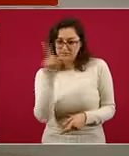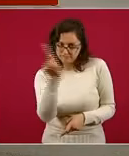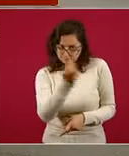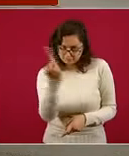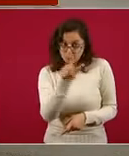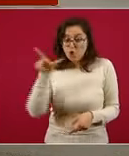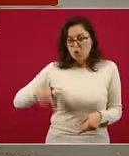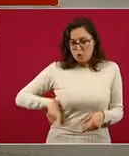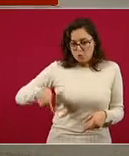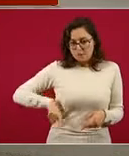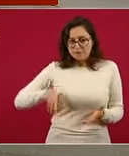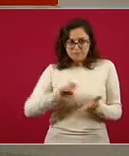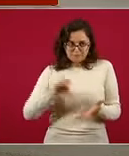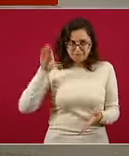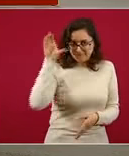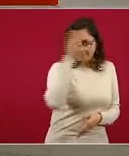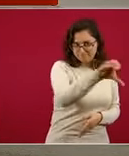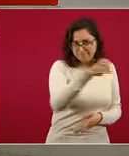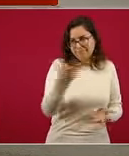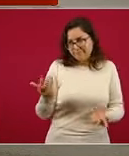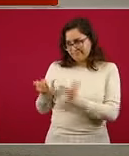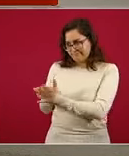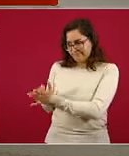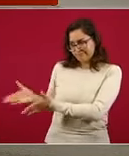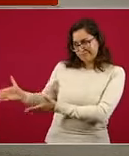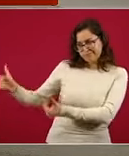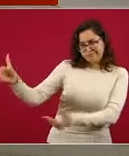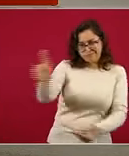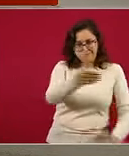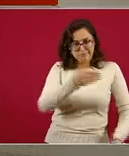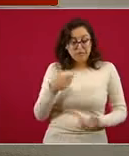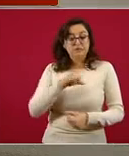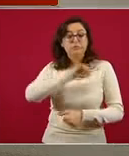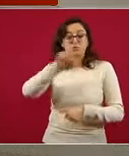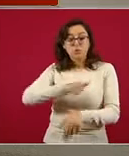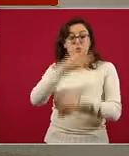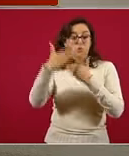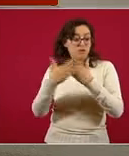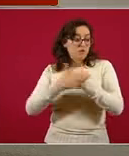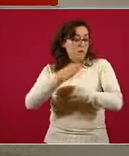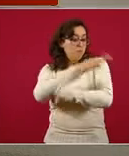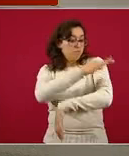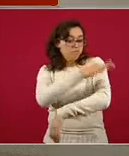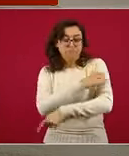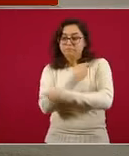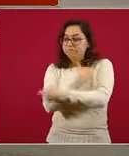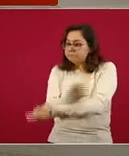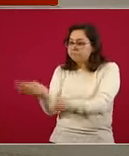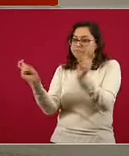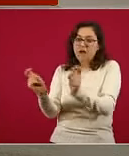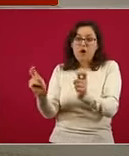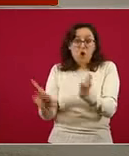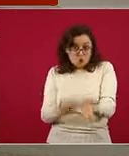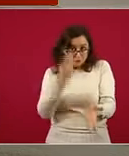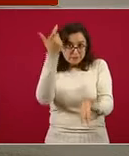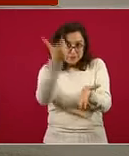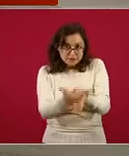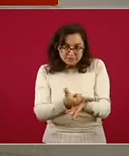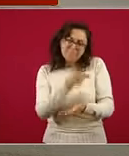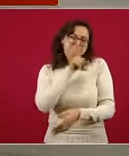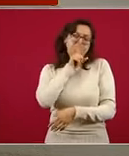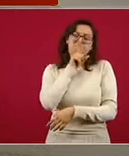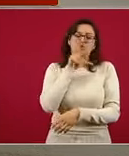la vacuna está ya pagada. No se tiene que pagar al momento de recibir el servicio. Y esto, dejémoslo también ya muy claro desde